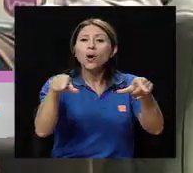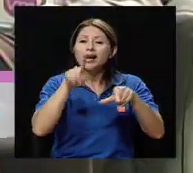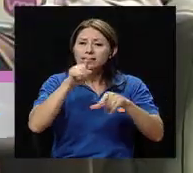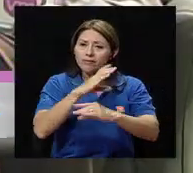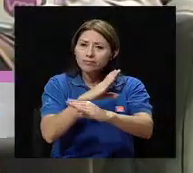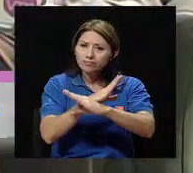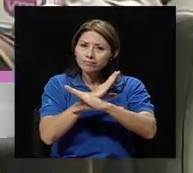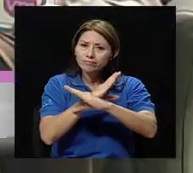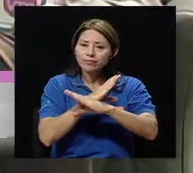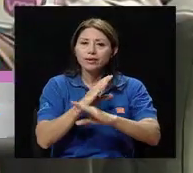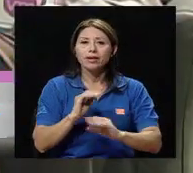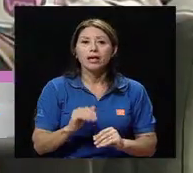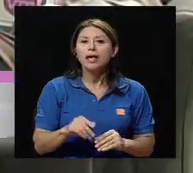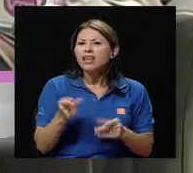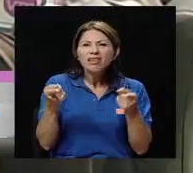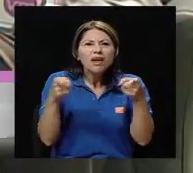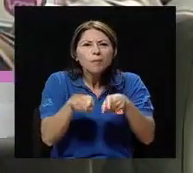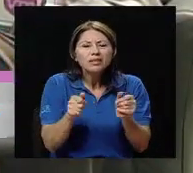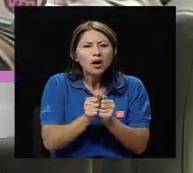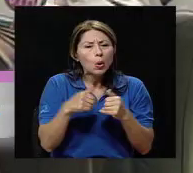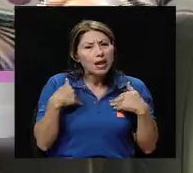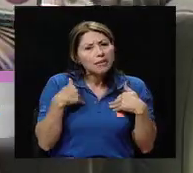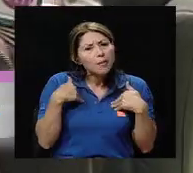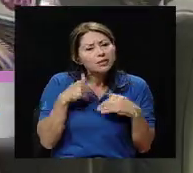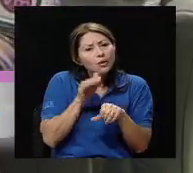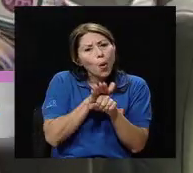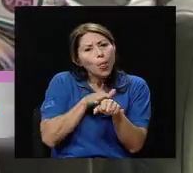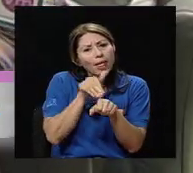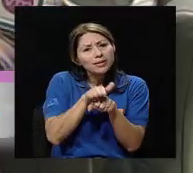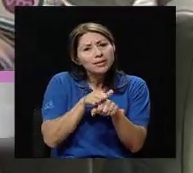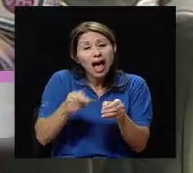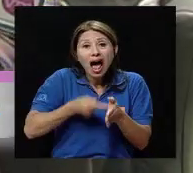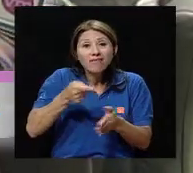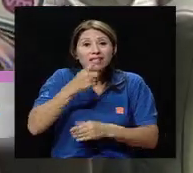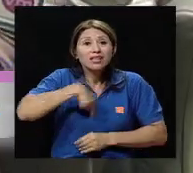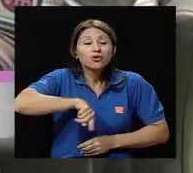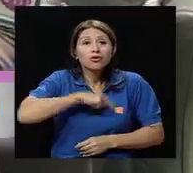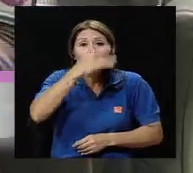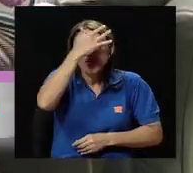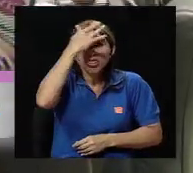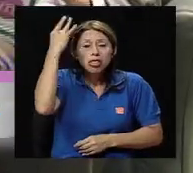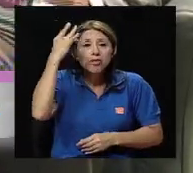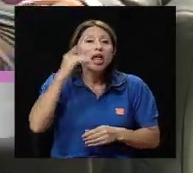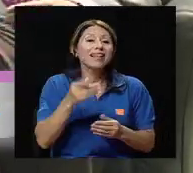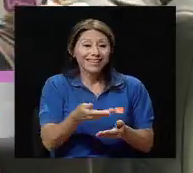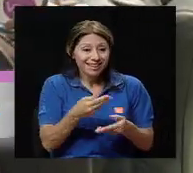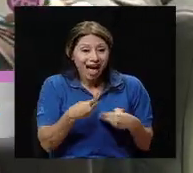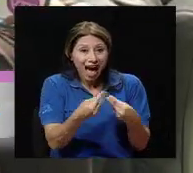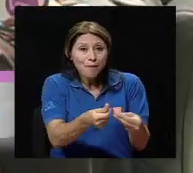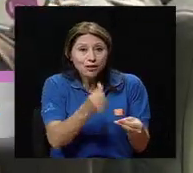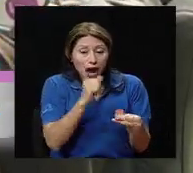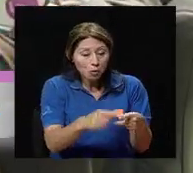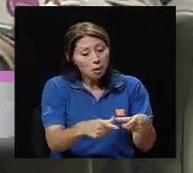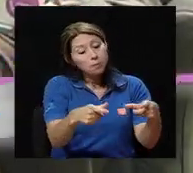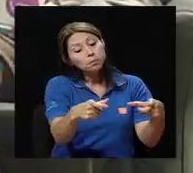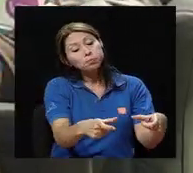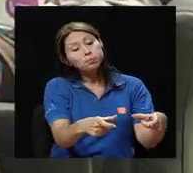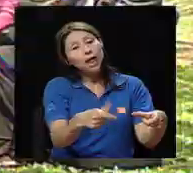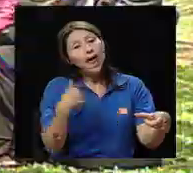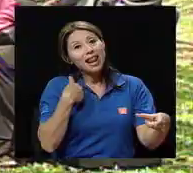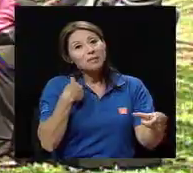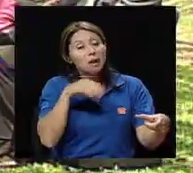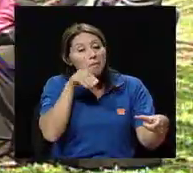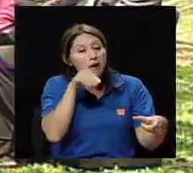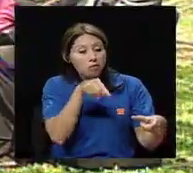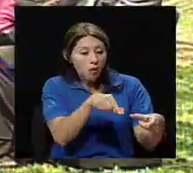que prestarles. ¿Y qué pasa también con las mascotas? Porque a veces, por lo general, olvidamos estarles cambiando el agua, ¿verdad? ¿Podría ser también un criadero más?